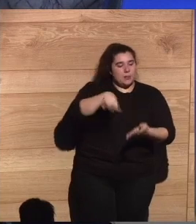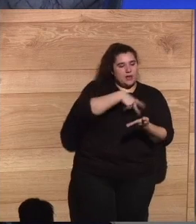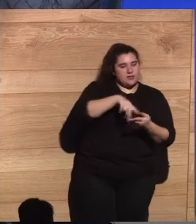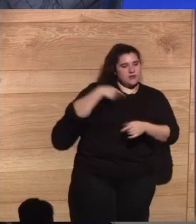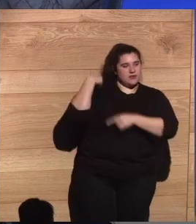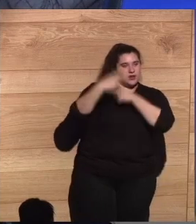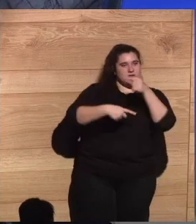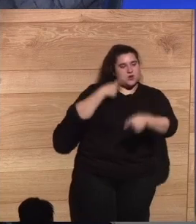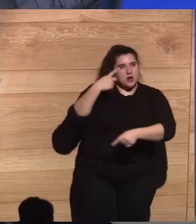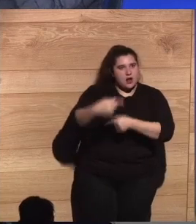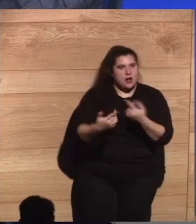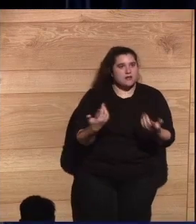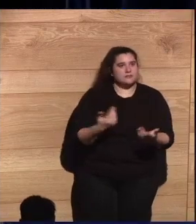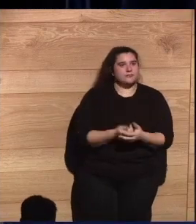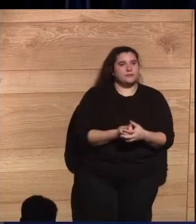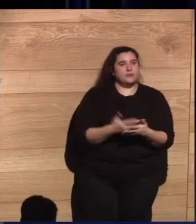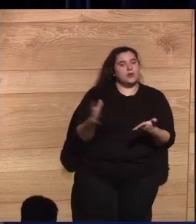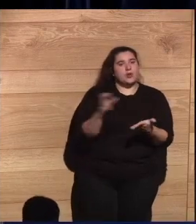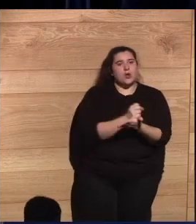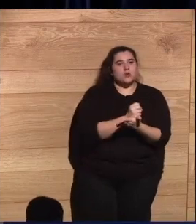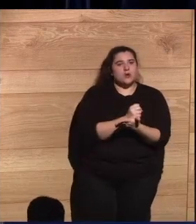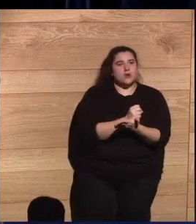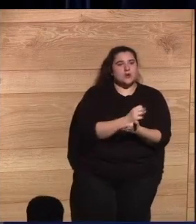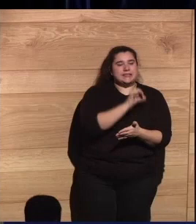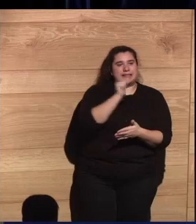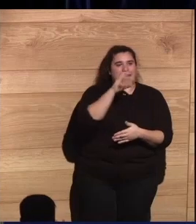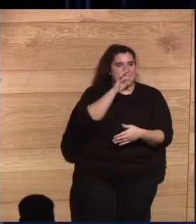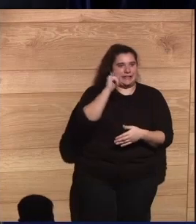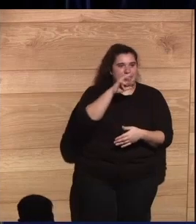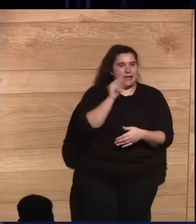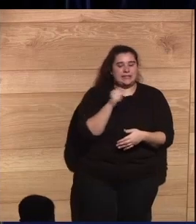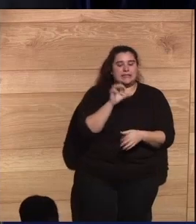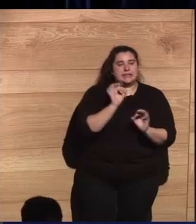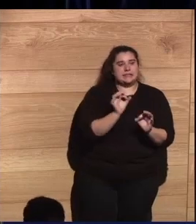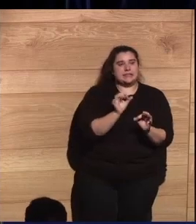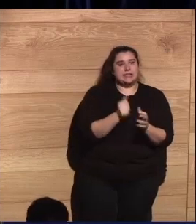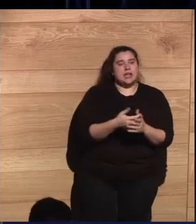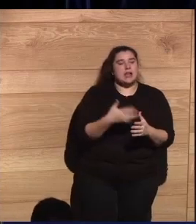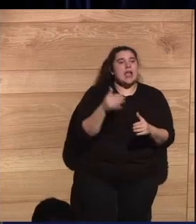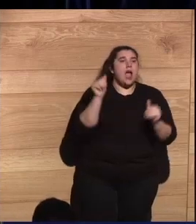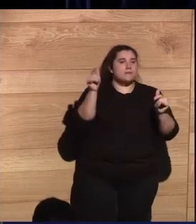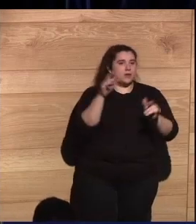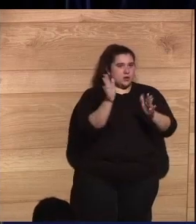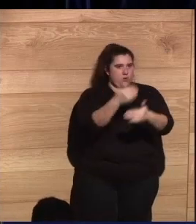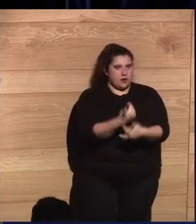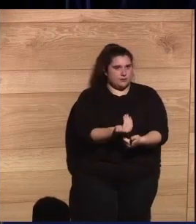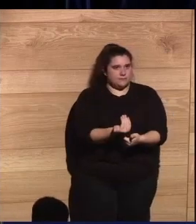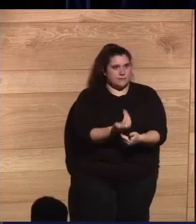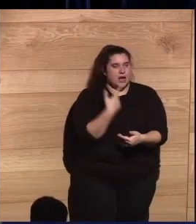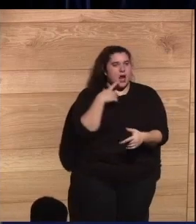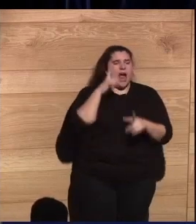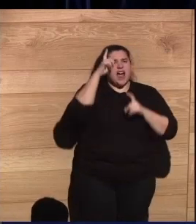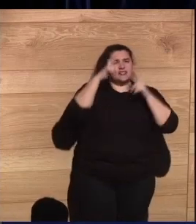tradicionales, populares, era todo una sátira. Y no hay castañuelas, no tocan castañuelas. Y los